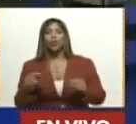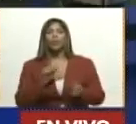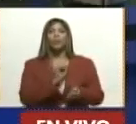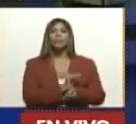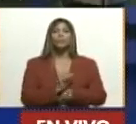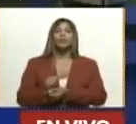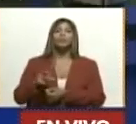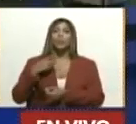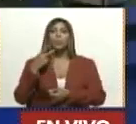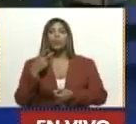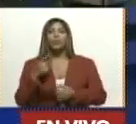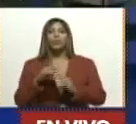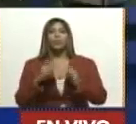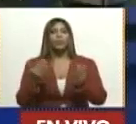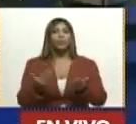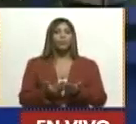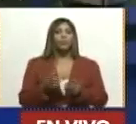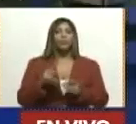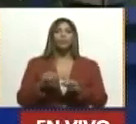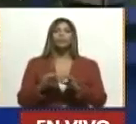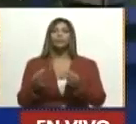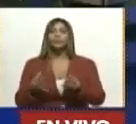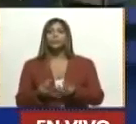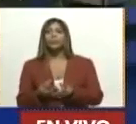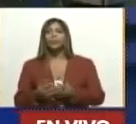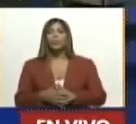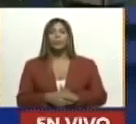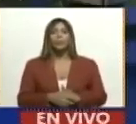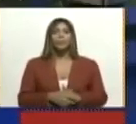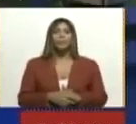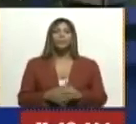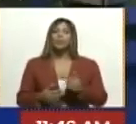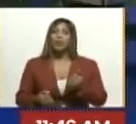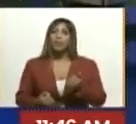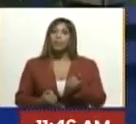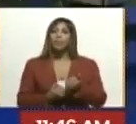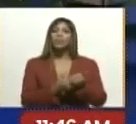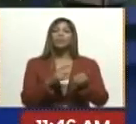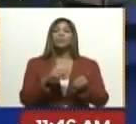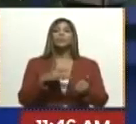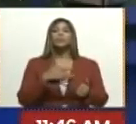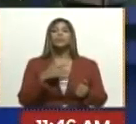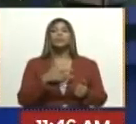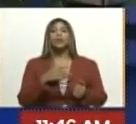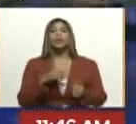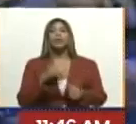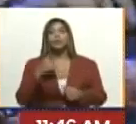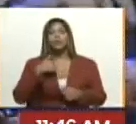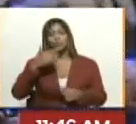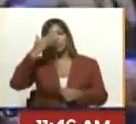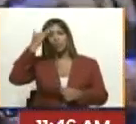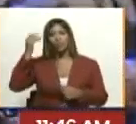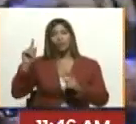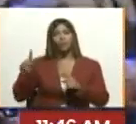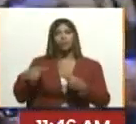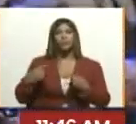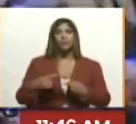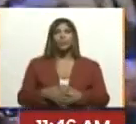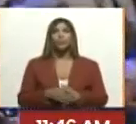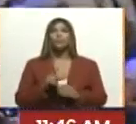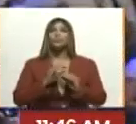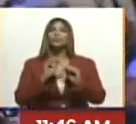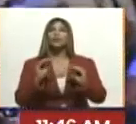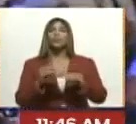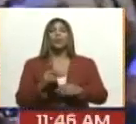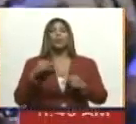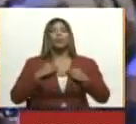prisioneros políticos del mundo y sus familias, en favor de los que se sienten por momentos olvidados, un llamado a